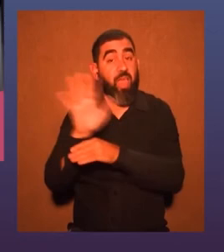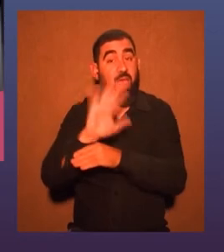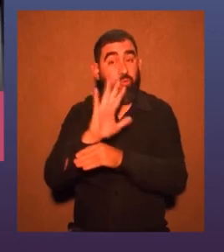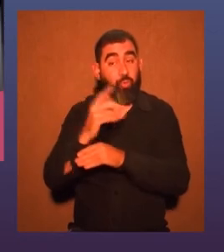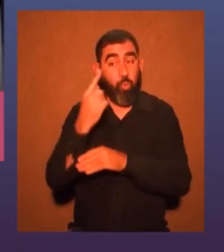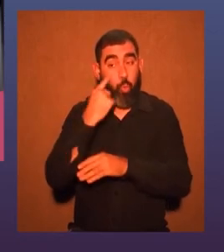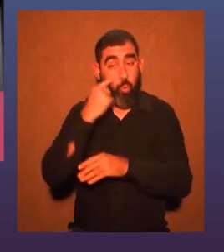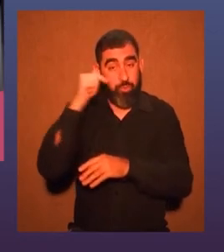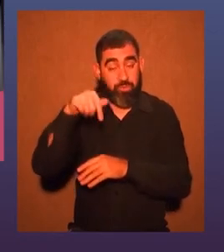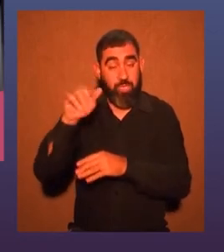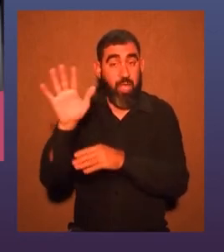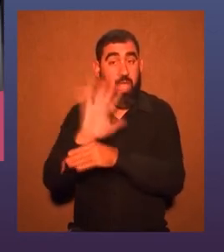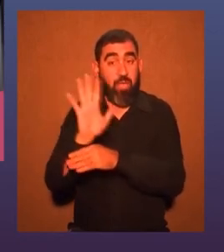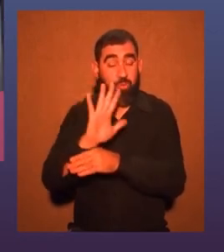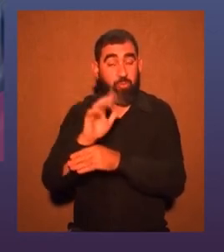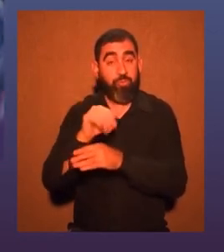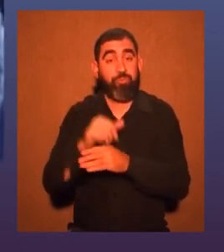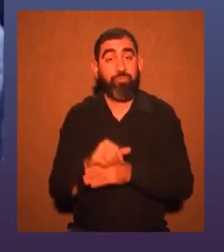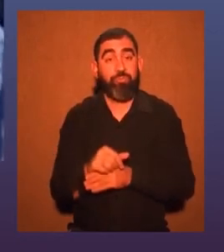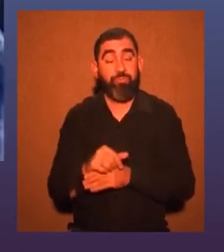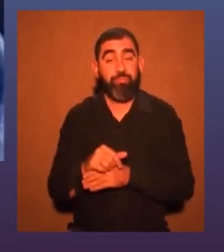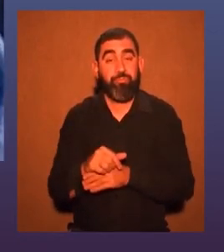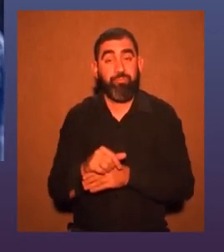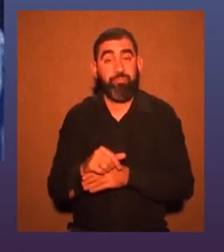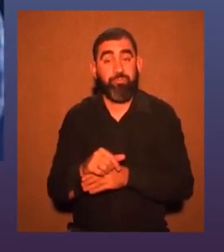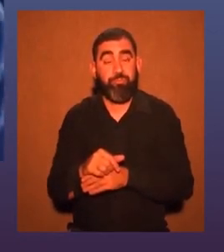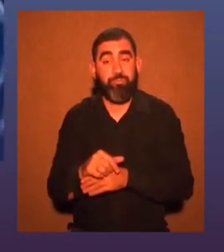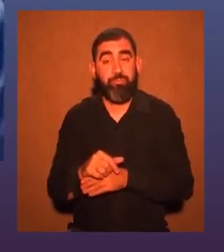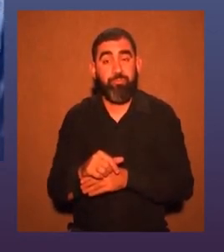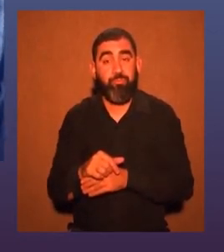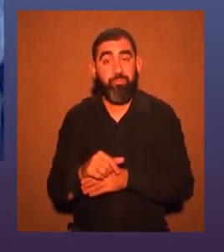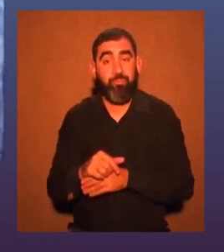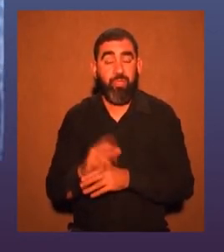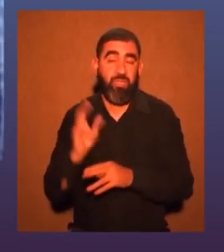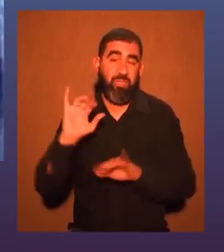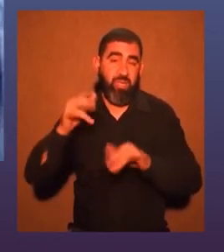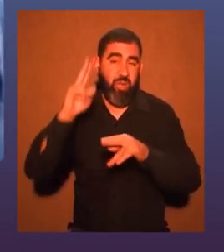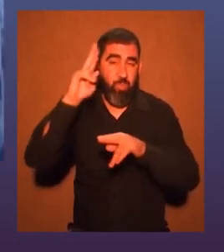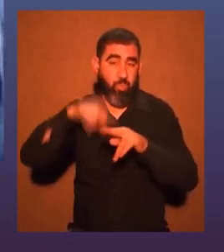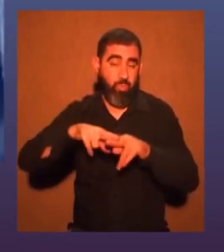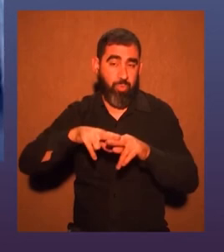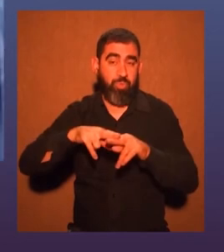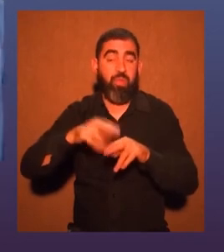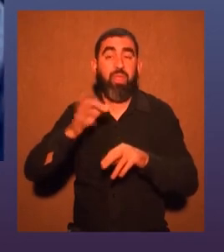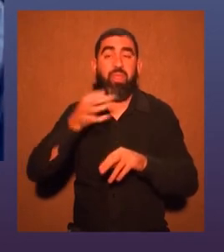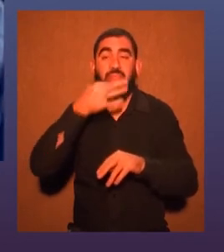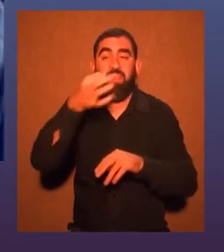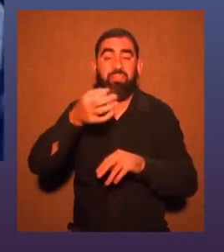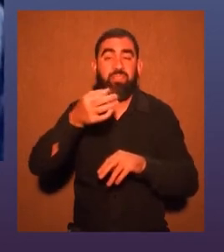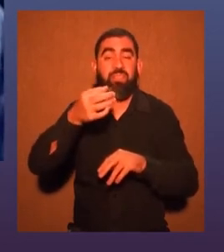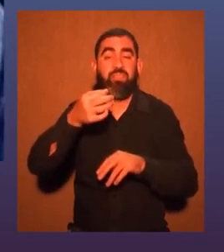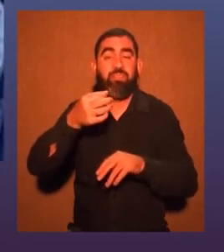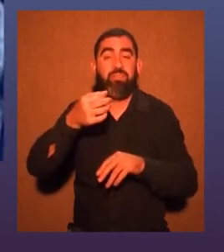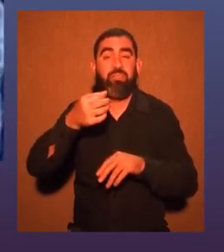que conocí, actor de la comedia, un cra, ya fallecido, Duilio Borch. Él decía que él no